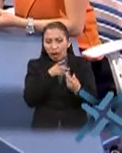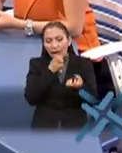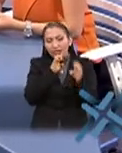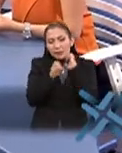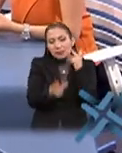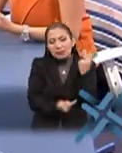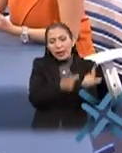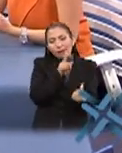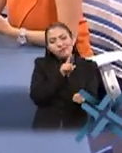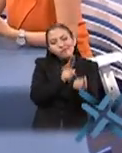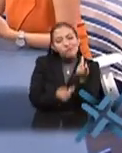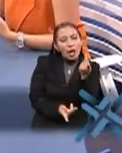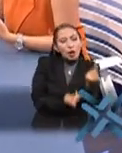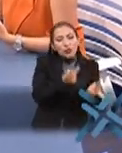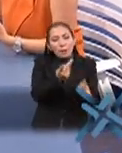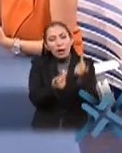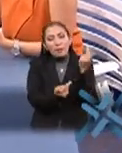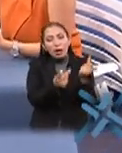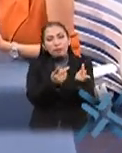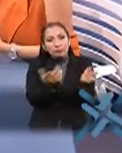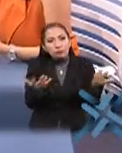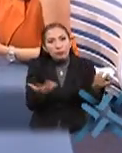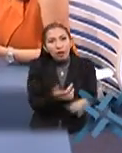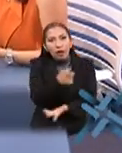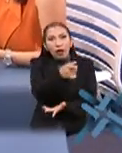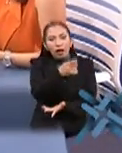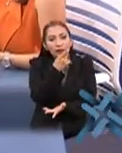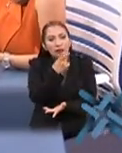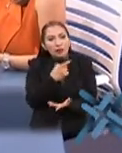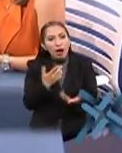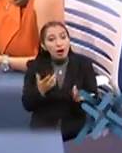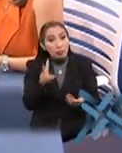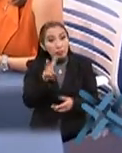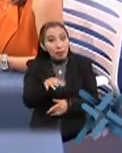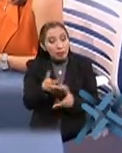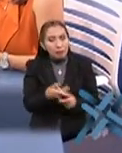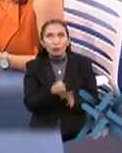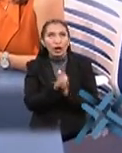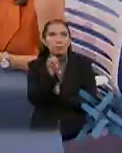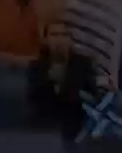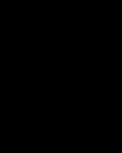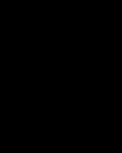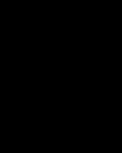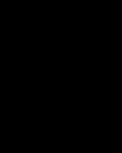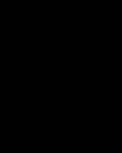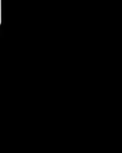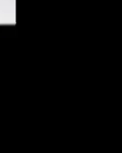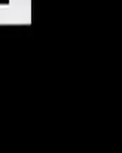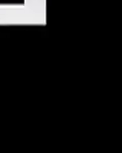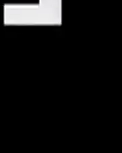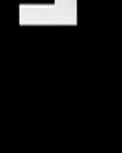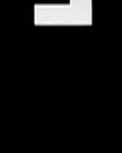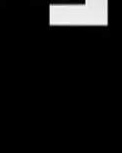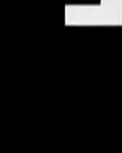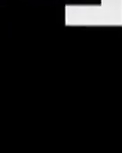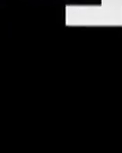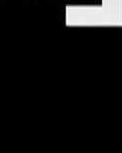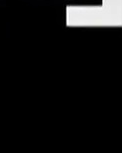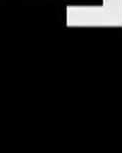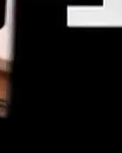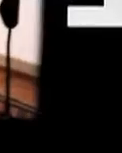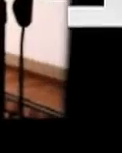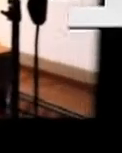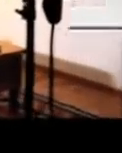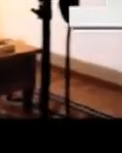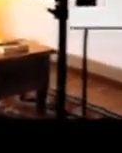sí. donde hay cosas que uno no se espera que hubieran pasado. Por ejemplo, no sé, artistas que